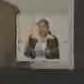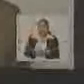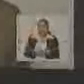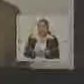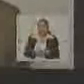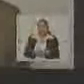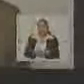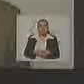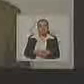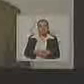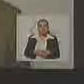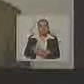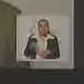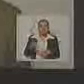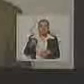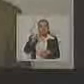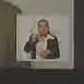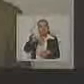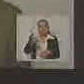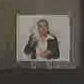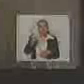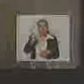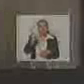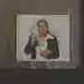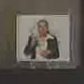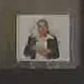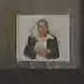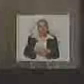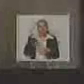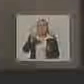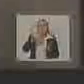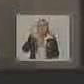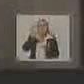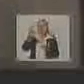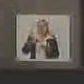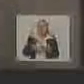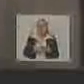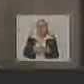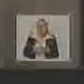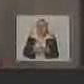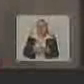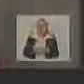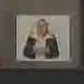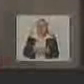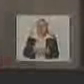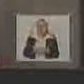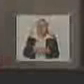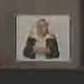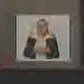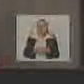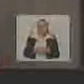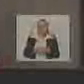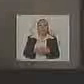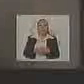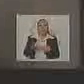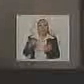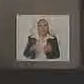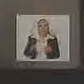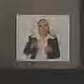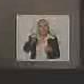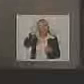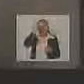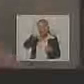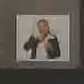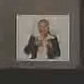tanto dañan el medio ambiente y dañan el... Gracias. Continuamos con esta ronda de cierre del tercer